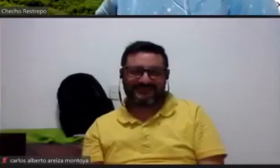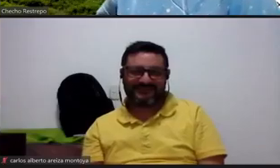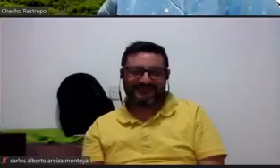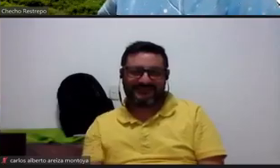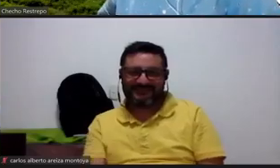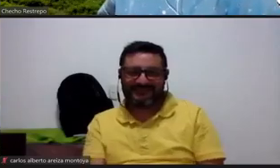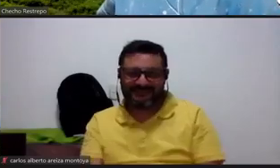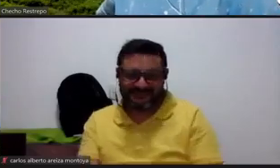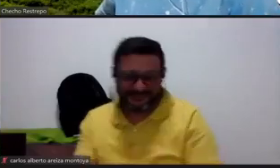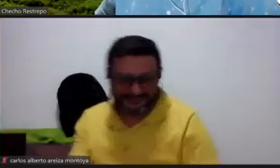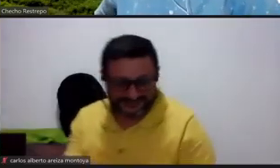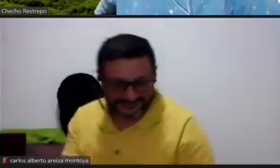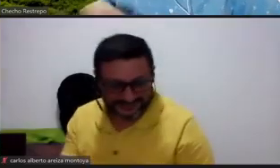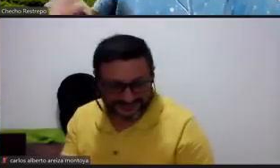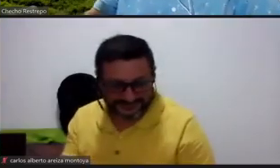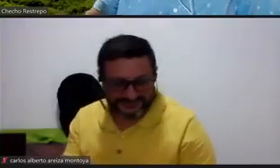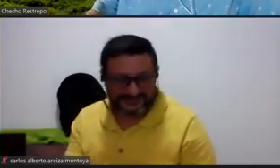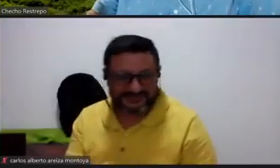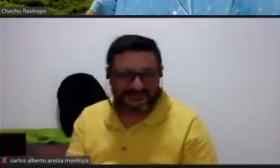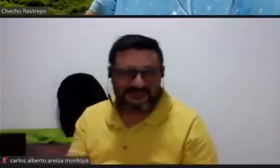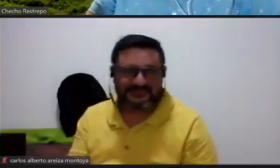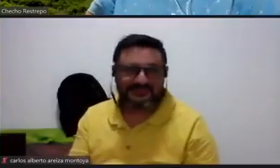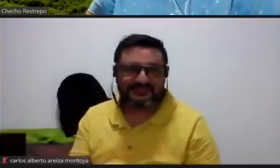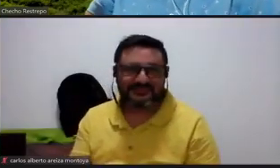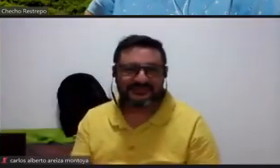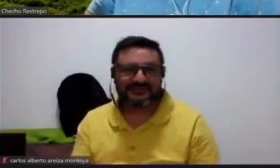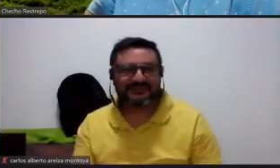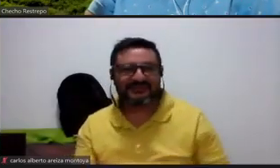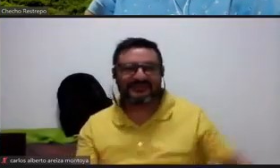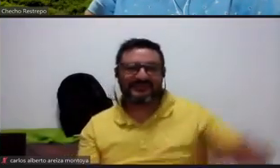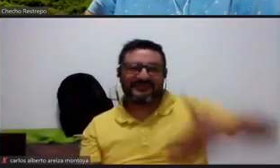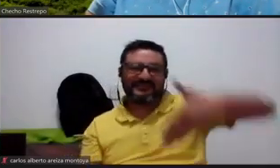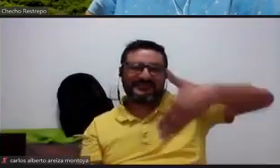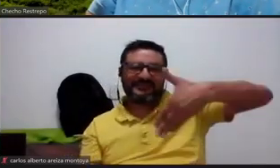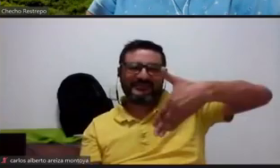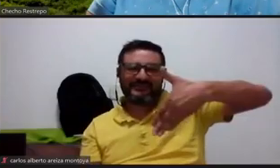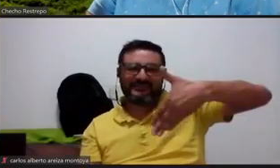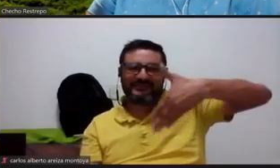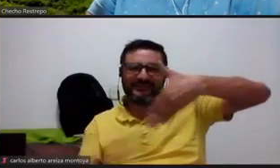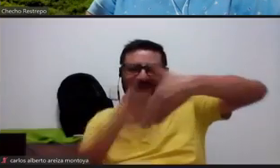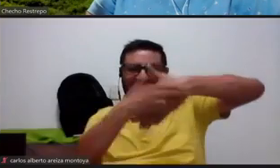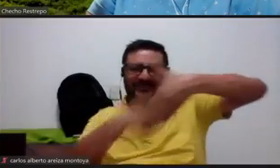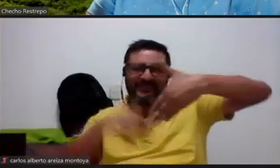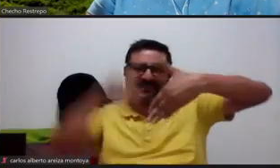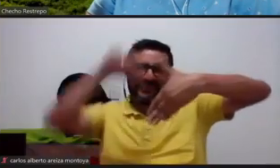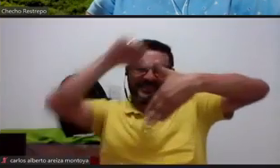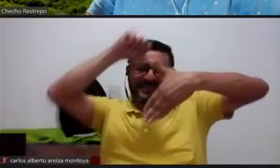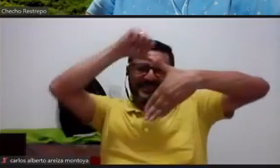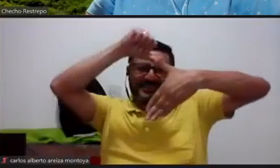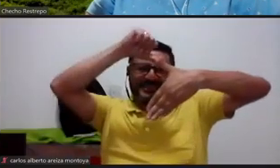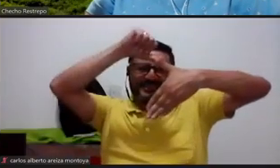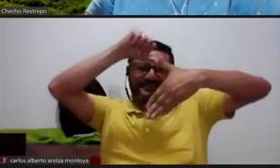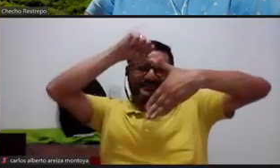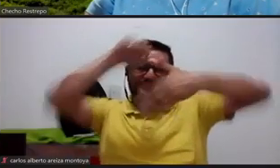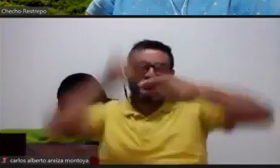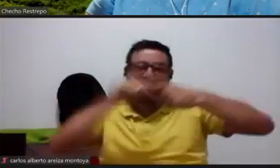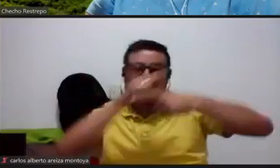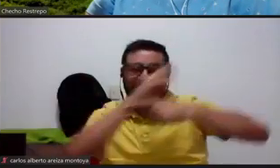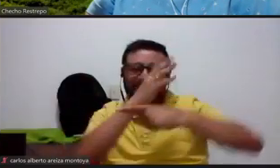Y tenía un suramericano a las, ¿qué? 6, 5 semanas.